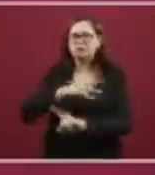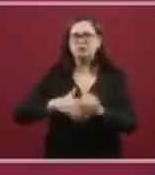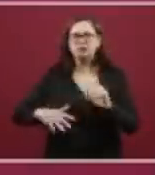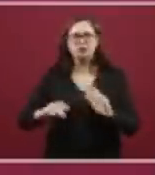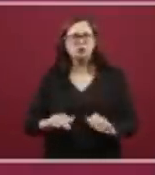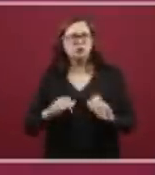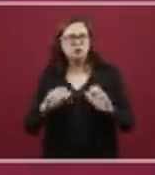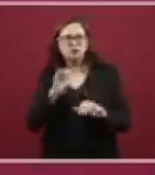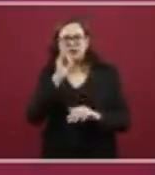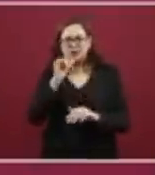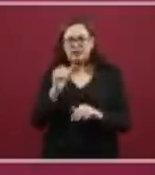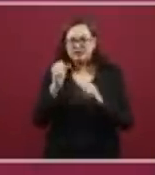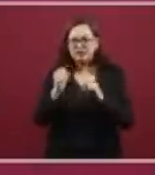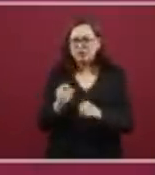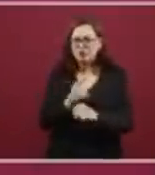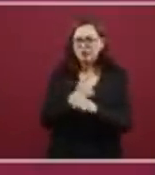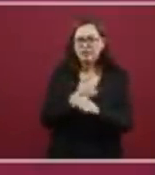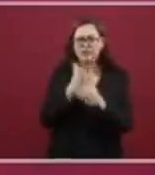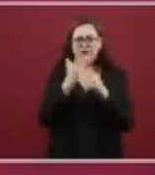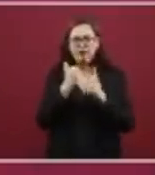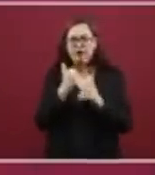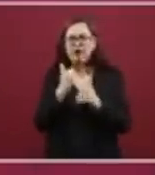qué es lo que importa a la gente,